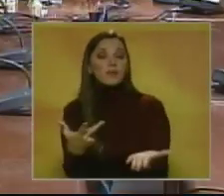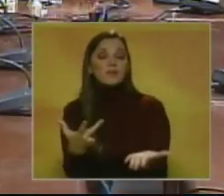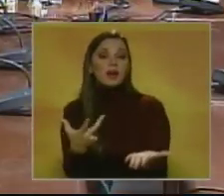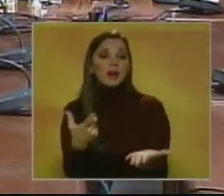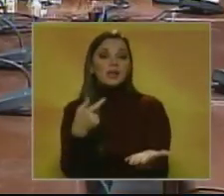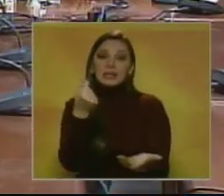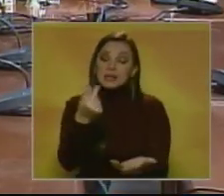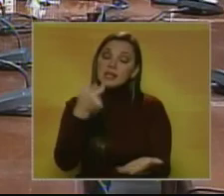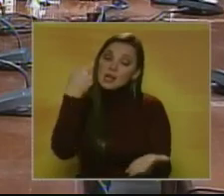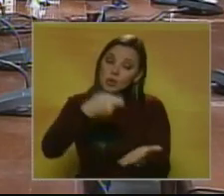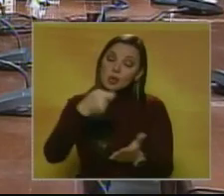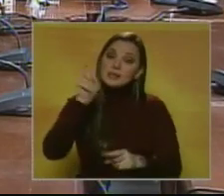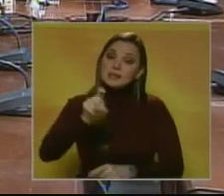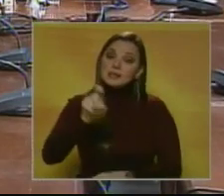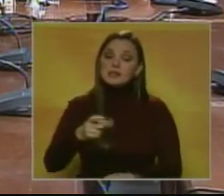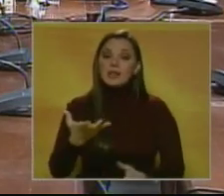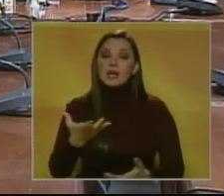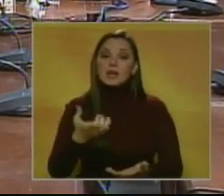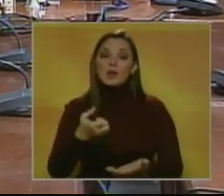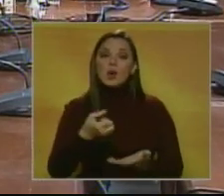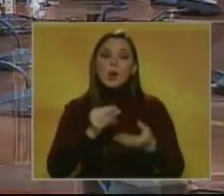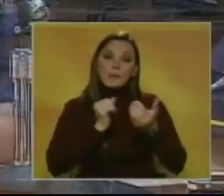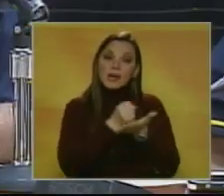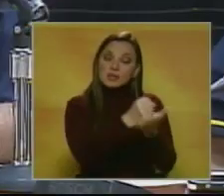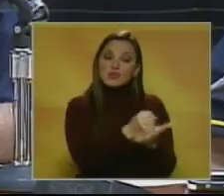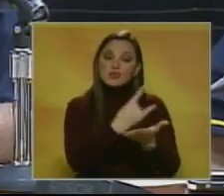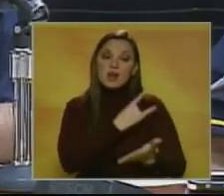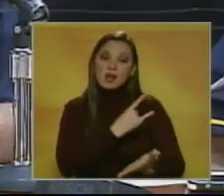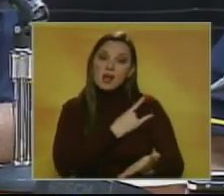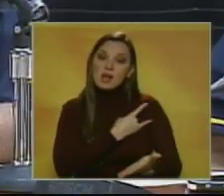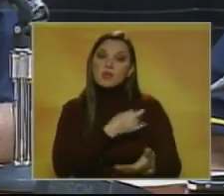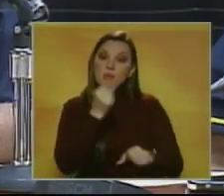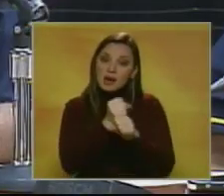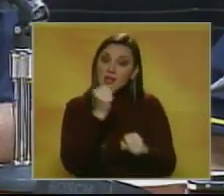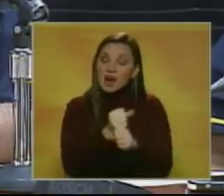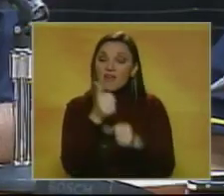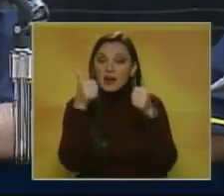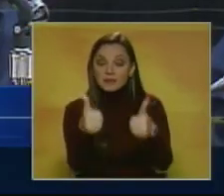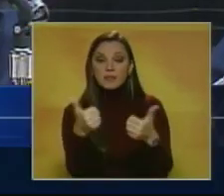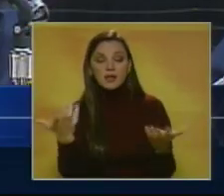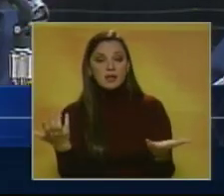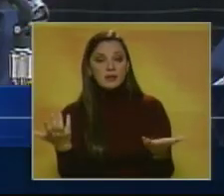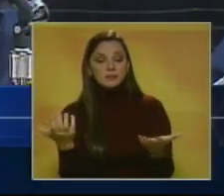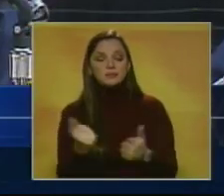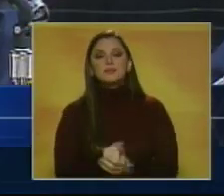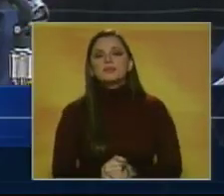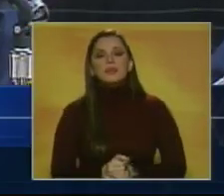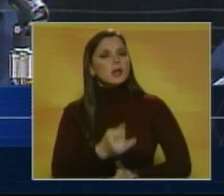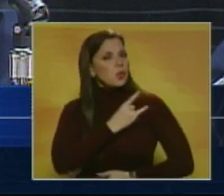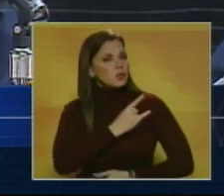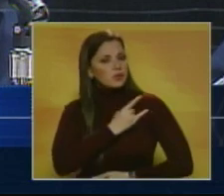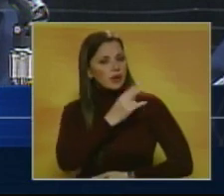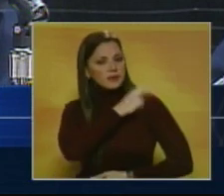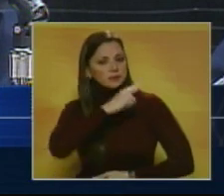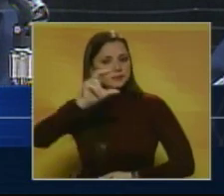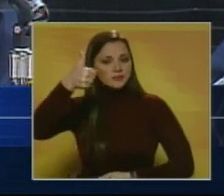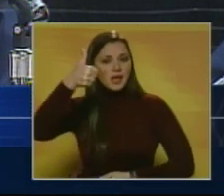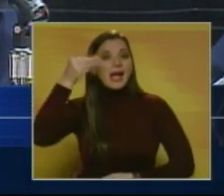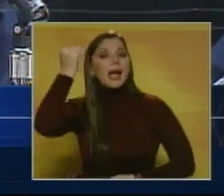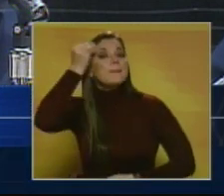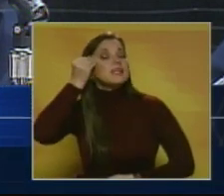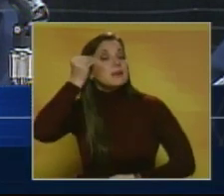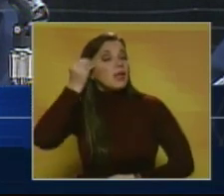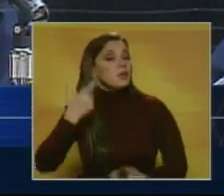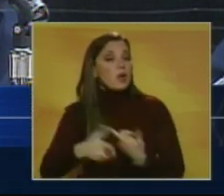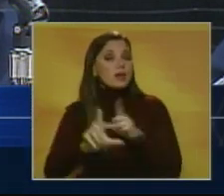buen desenvolvimiento de las casas de estudio. En las universidades autónomas y venezolanas, el pensamiento es libre y